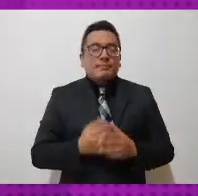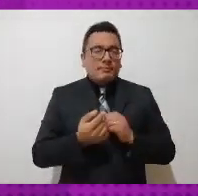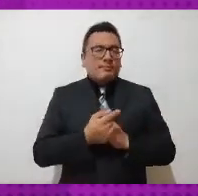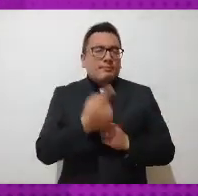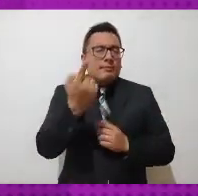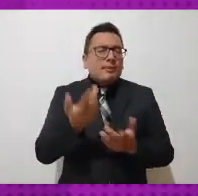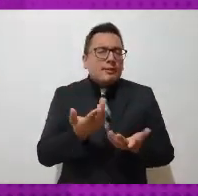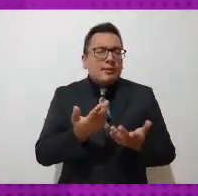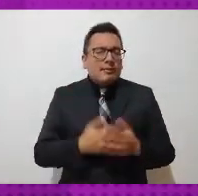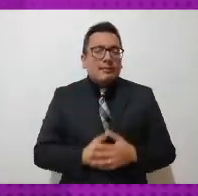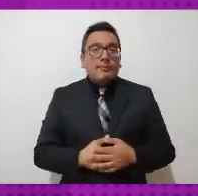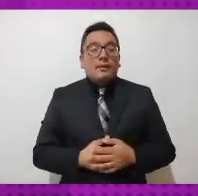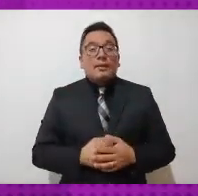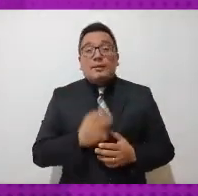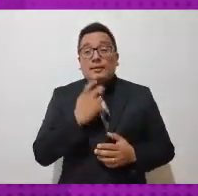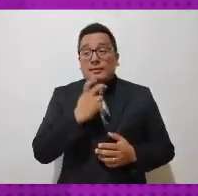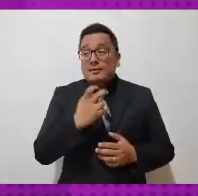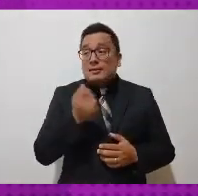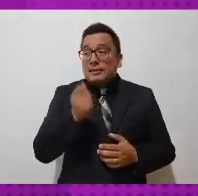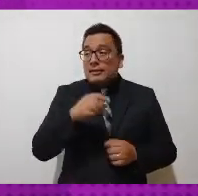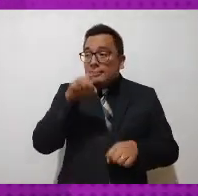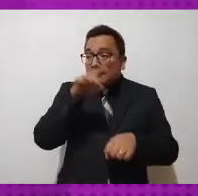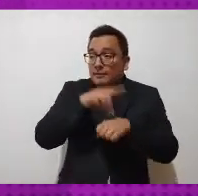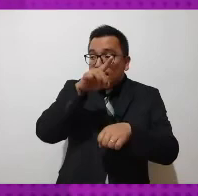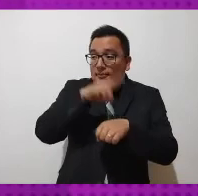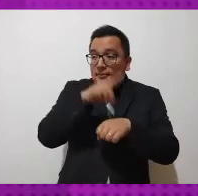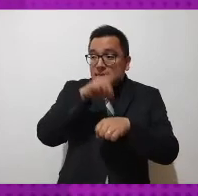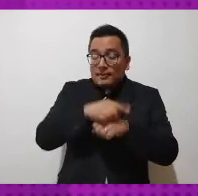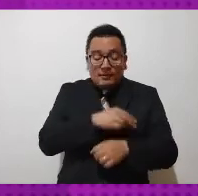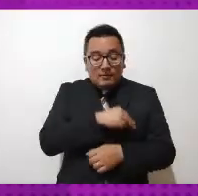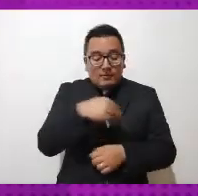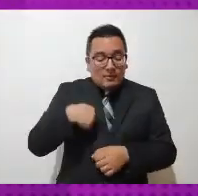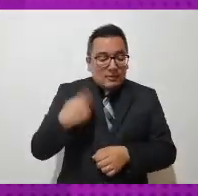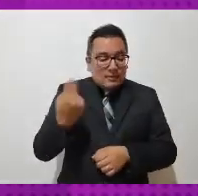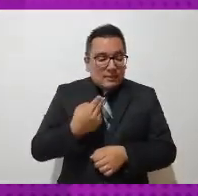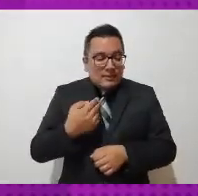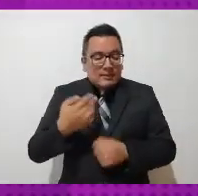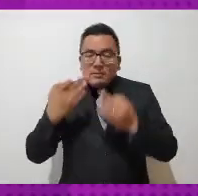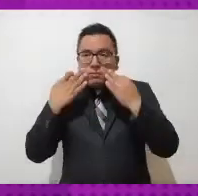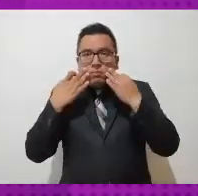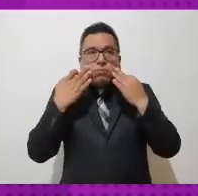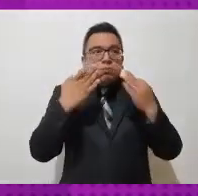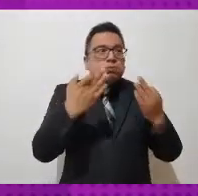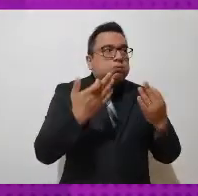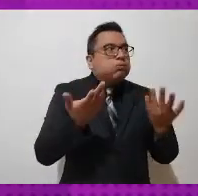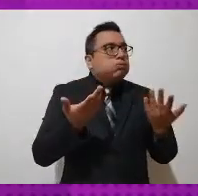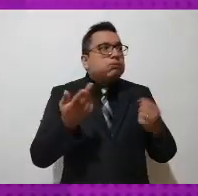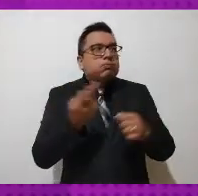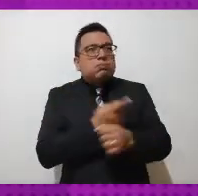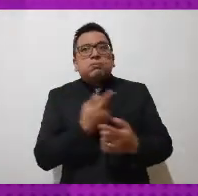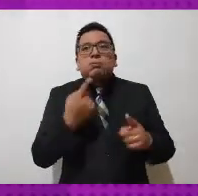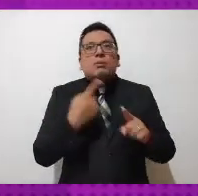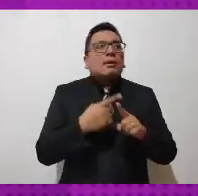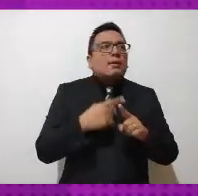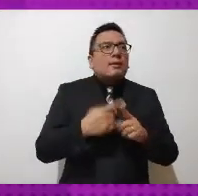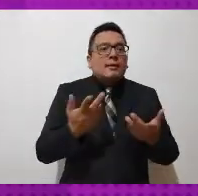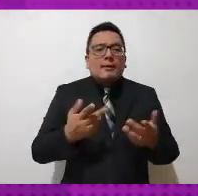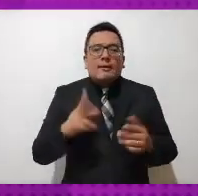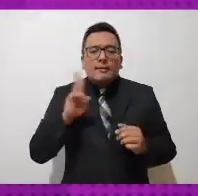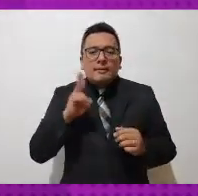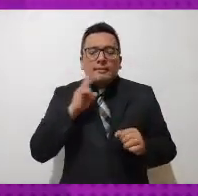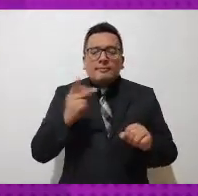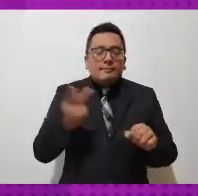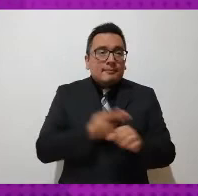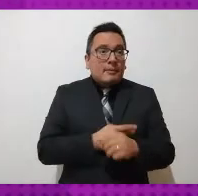¿Por qué? Porque es una tarea diaria. Darnos cuenta de lo que existe y que se muestren